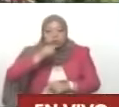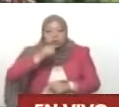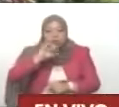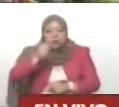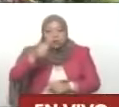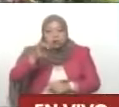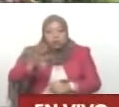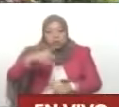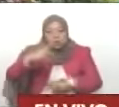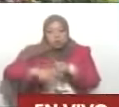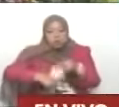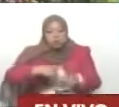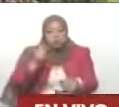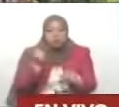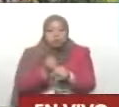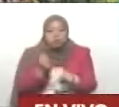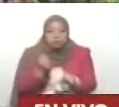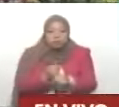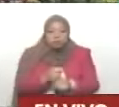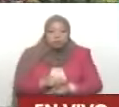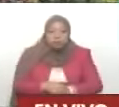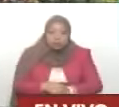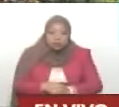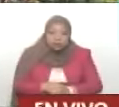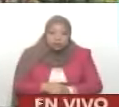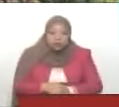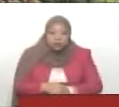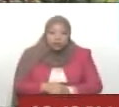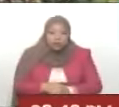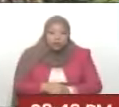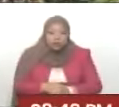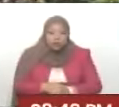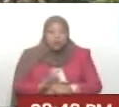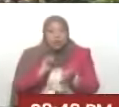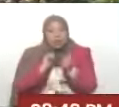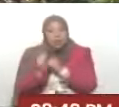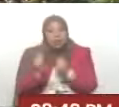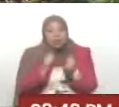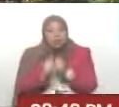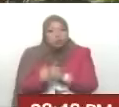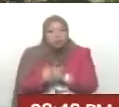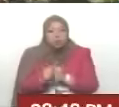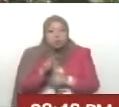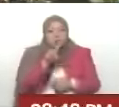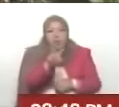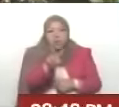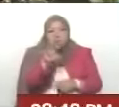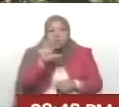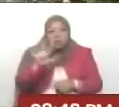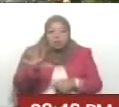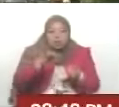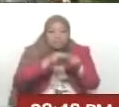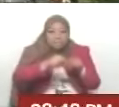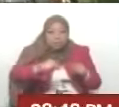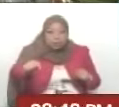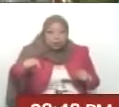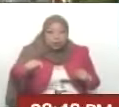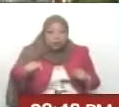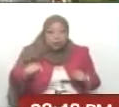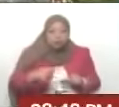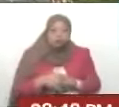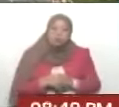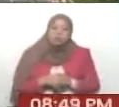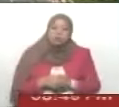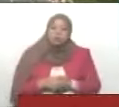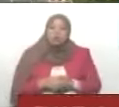14 postes ese puente, 14 iluminarias. De poste a poste son 25 metros que tiene